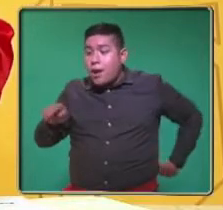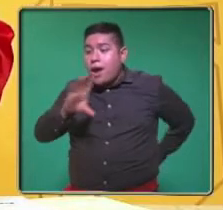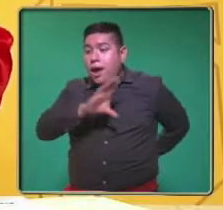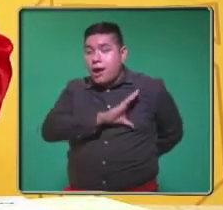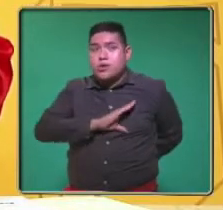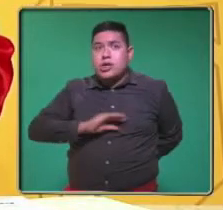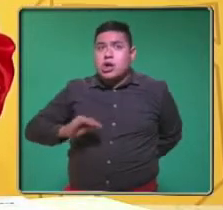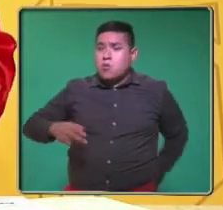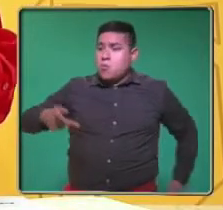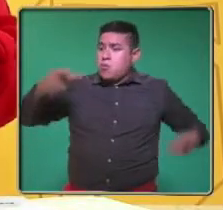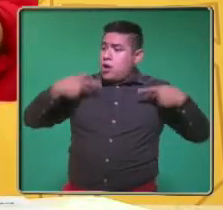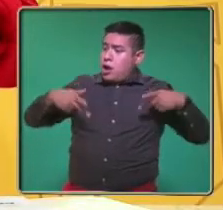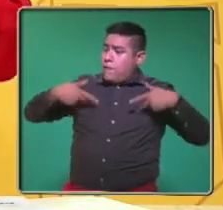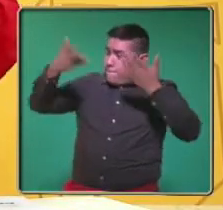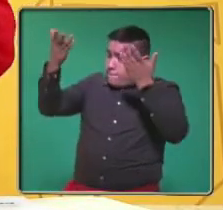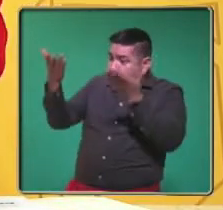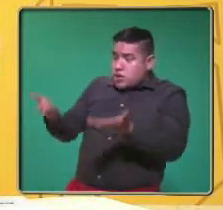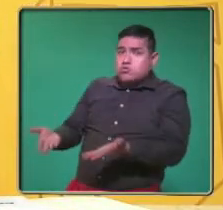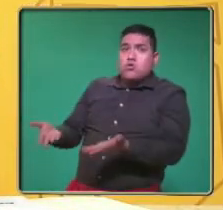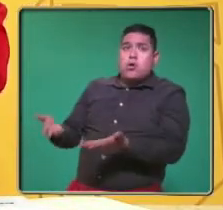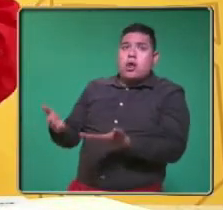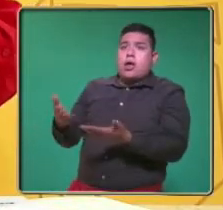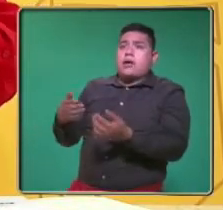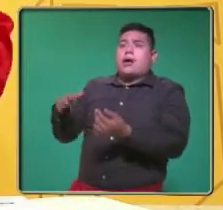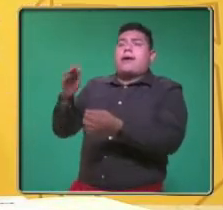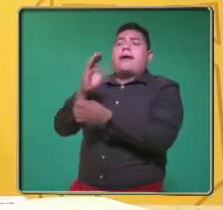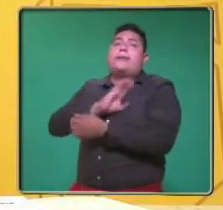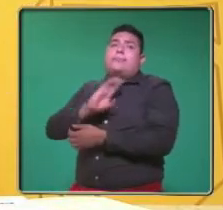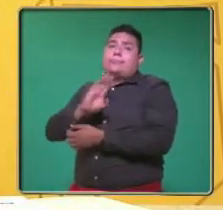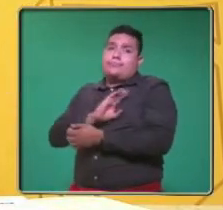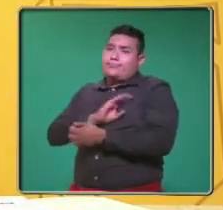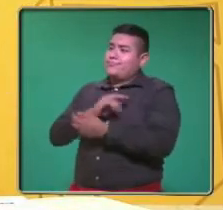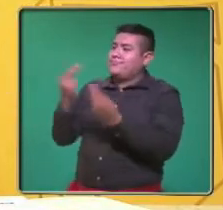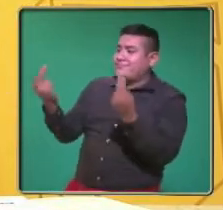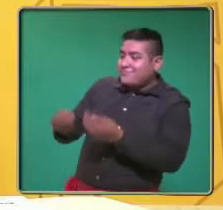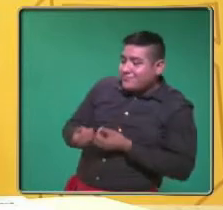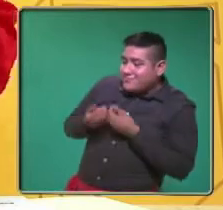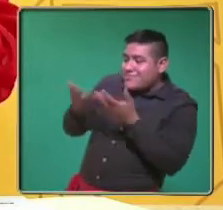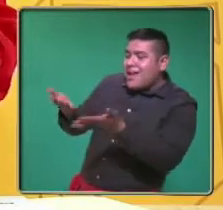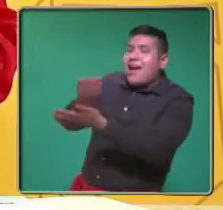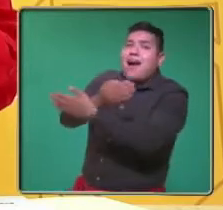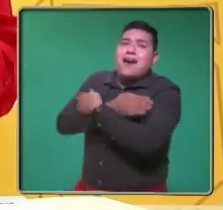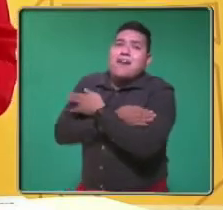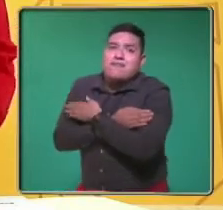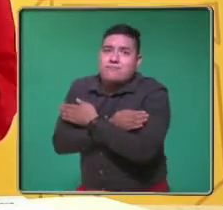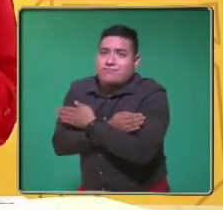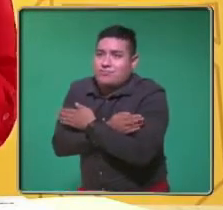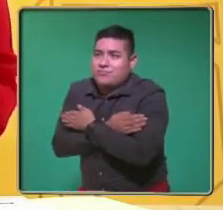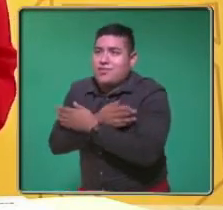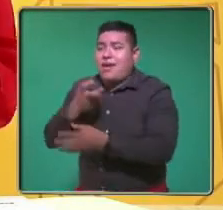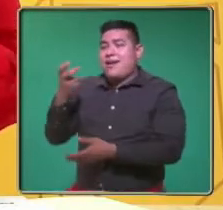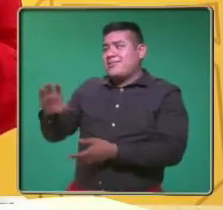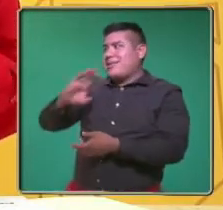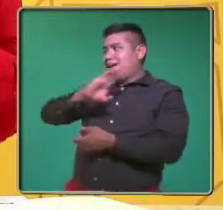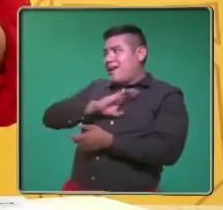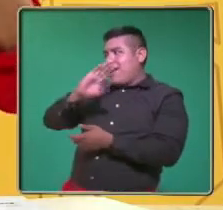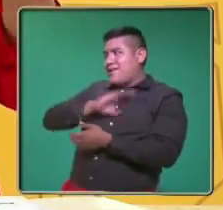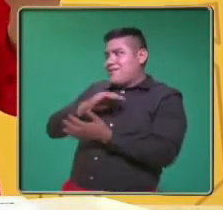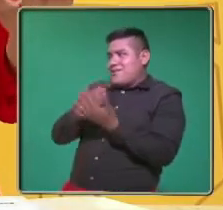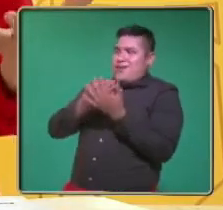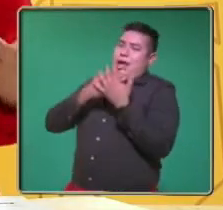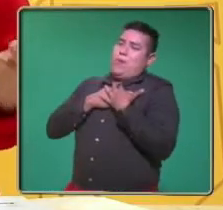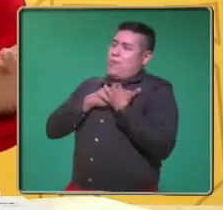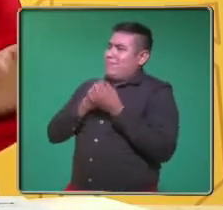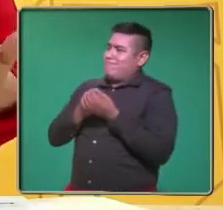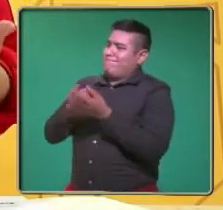una persona que necesita ese apapacho, que necesita ese abracito, ese cariño y ese amor y